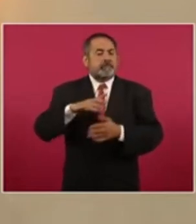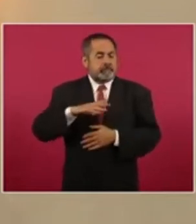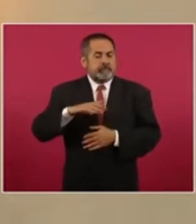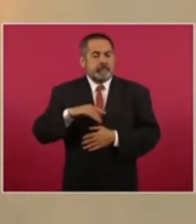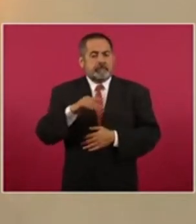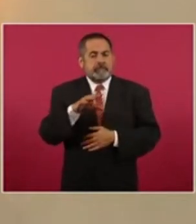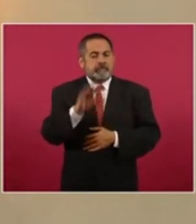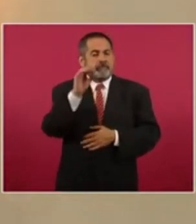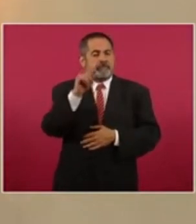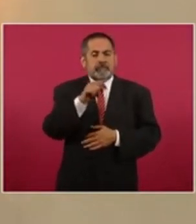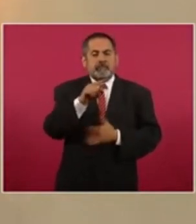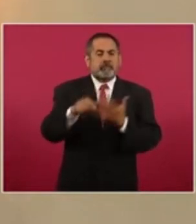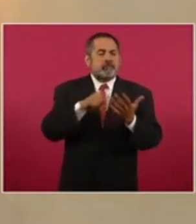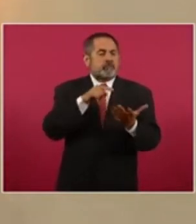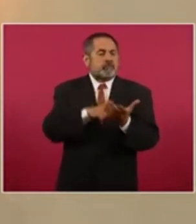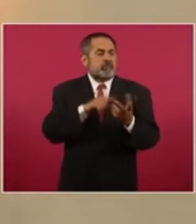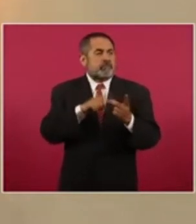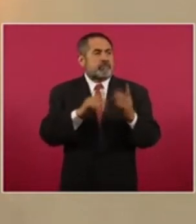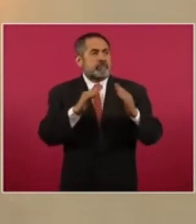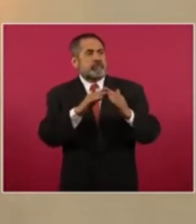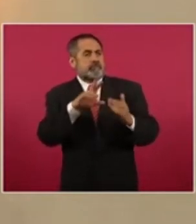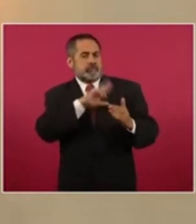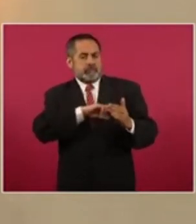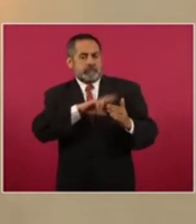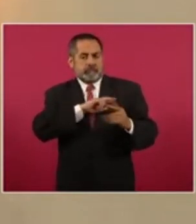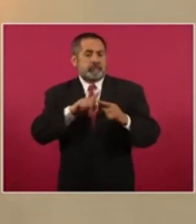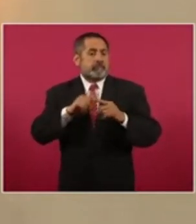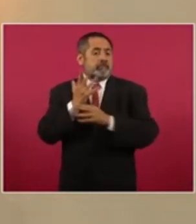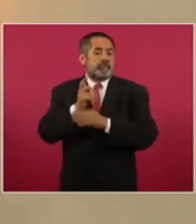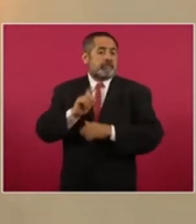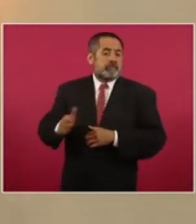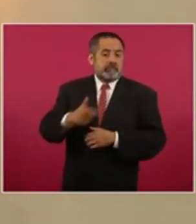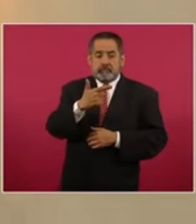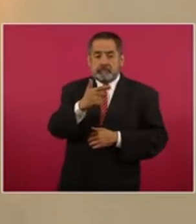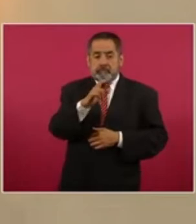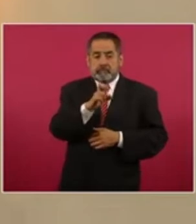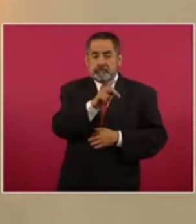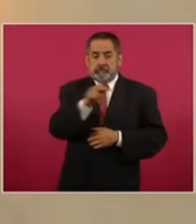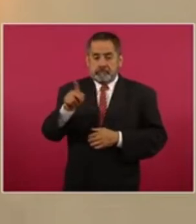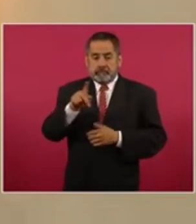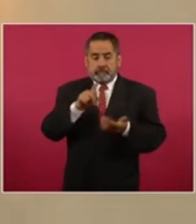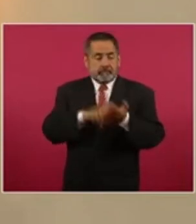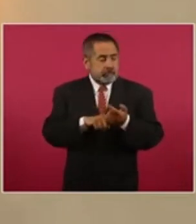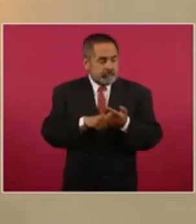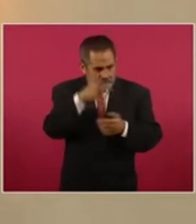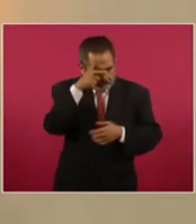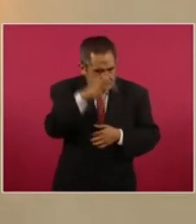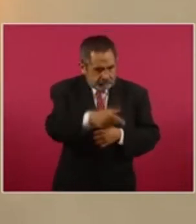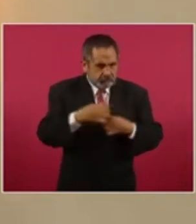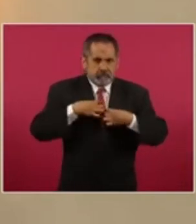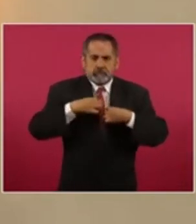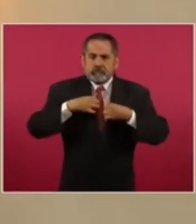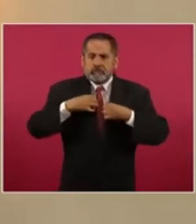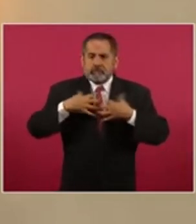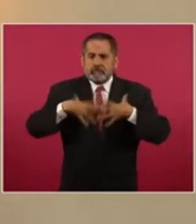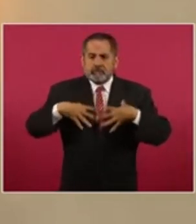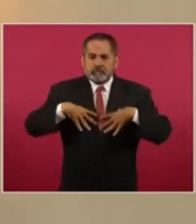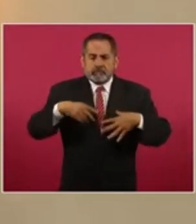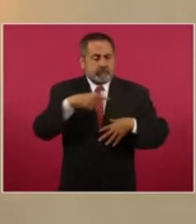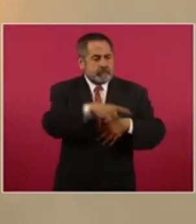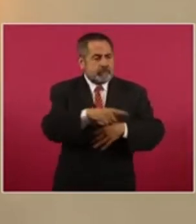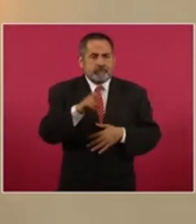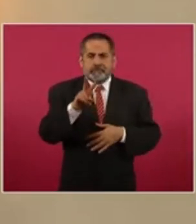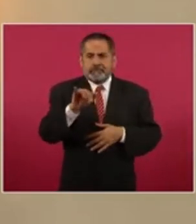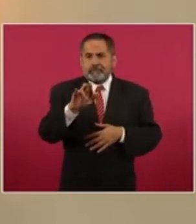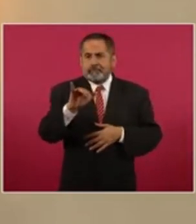domicilio rentado por Grig N., en donde se encontró parte la vestimenta de Viridiana y la que